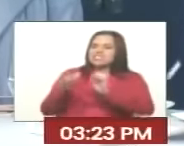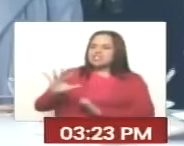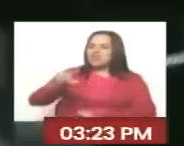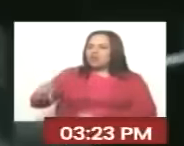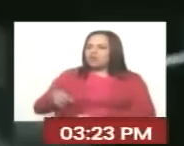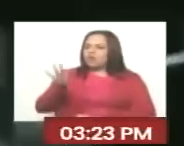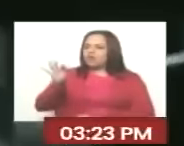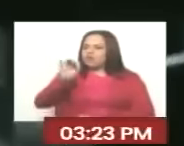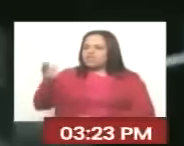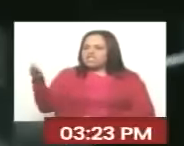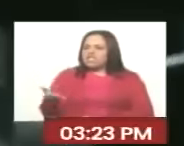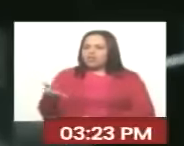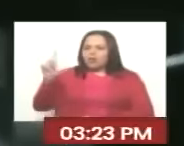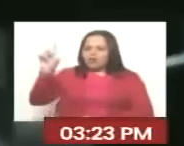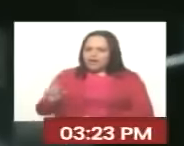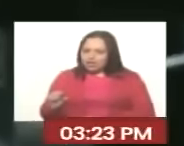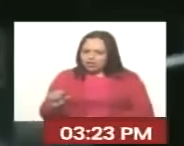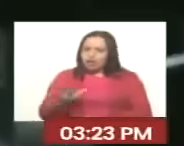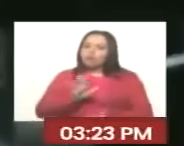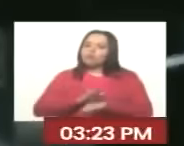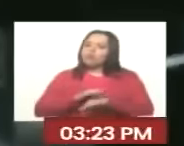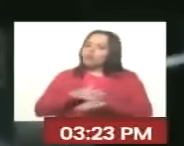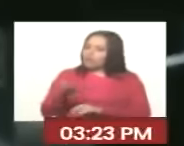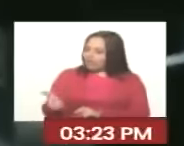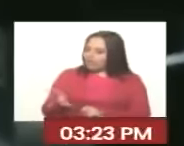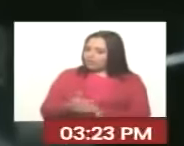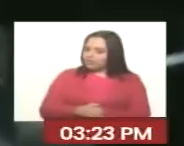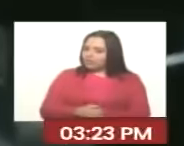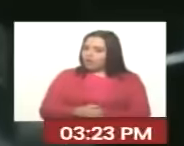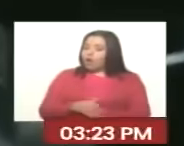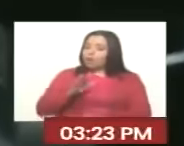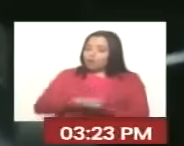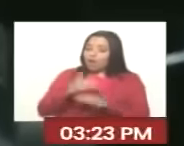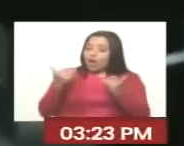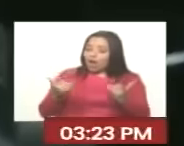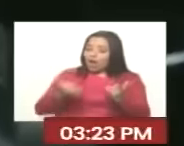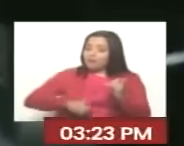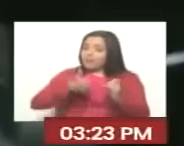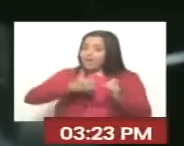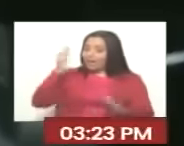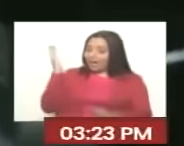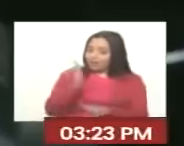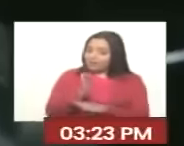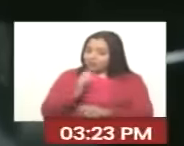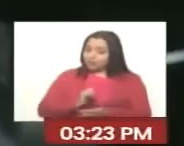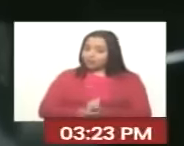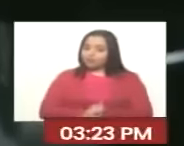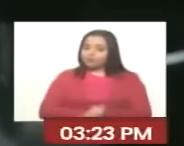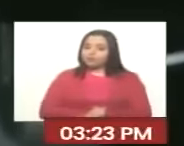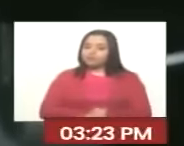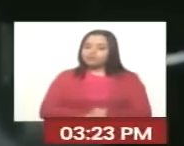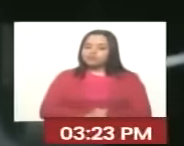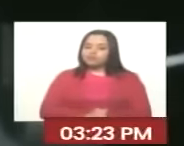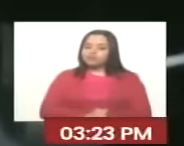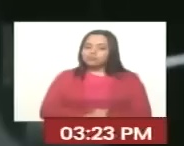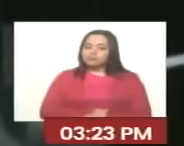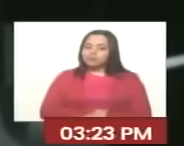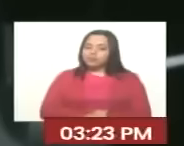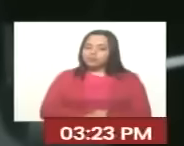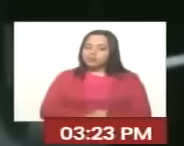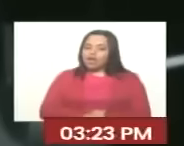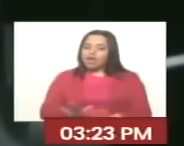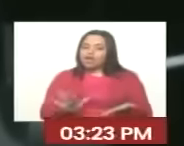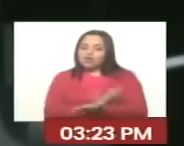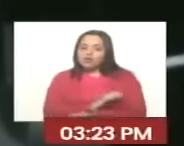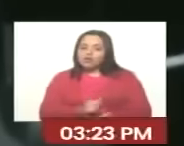65,4% menos. ¿Por qué? Porque las sanciones son muy severas. En cuanto al delito de